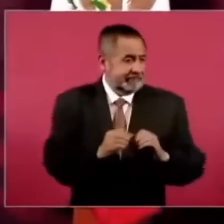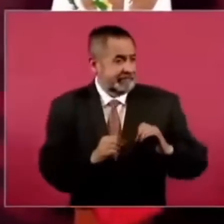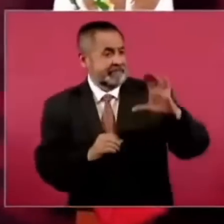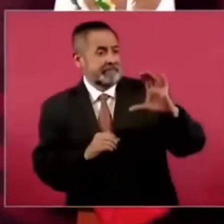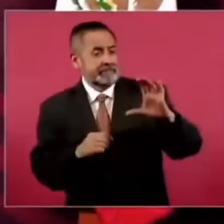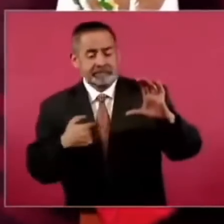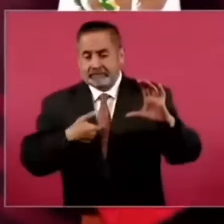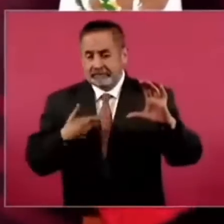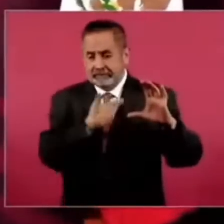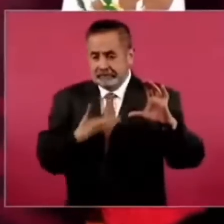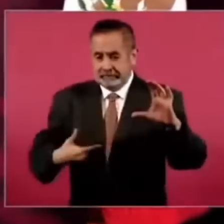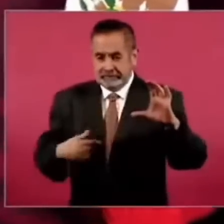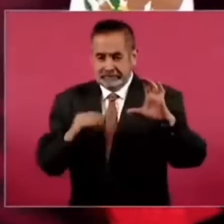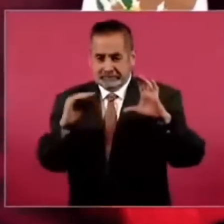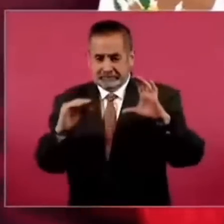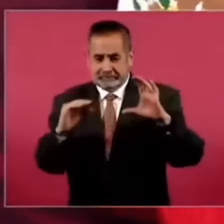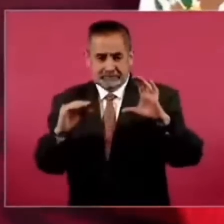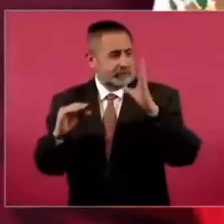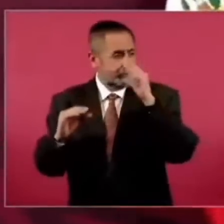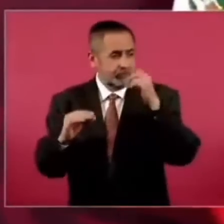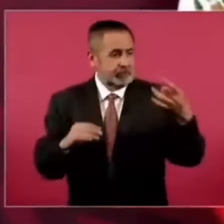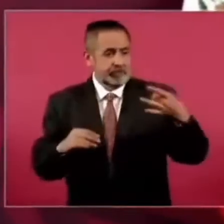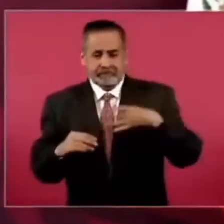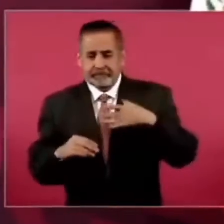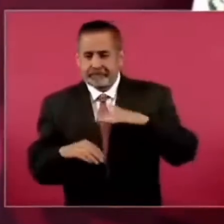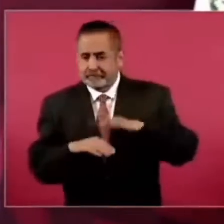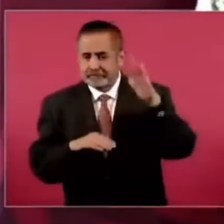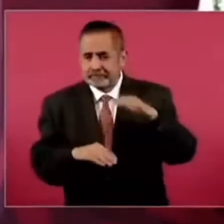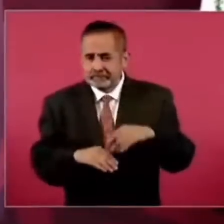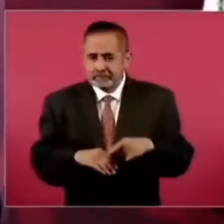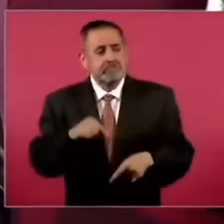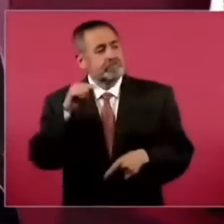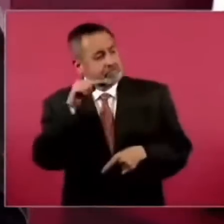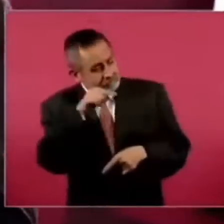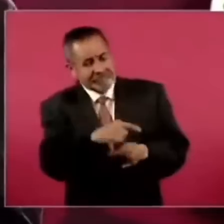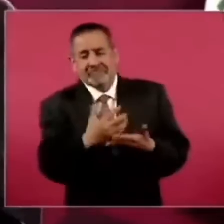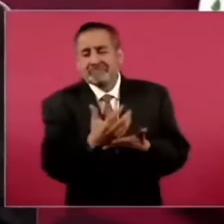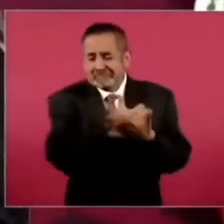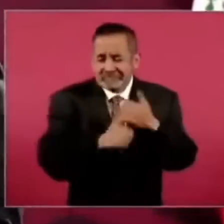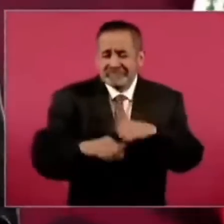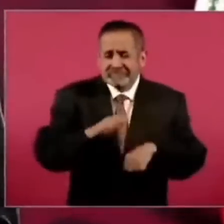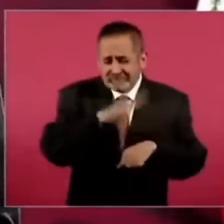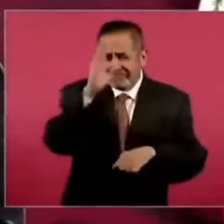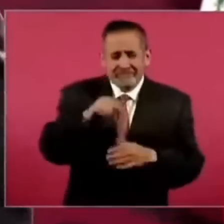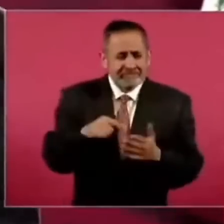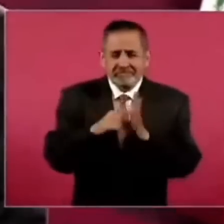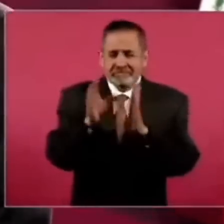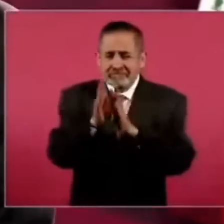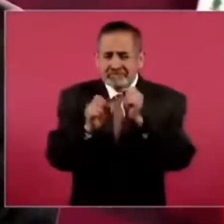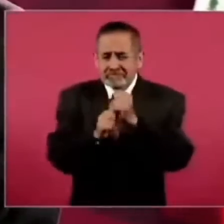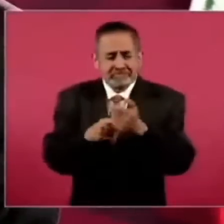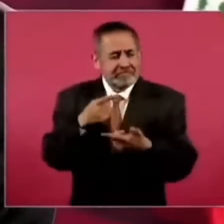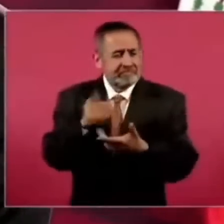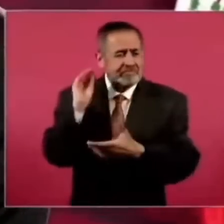presidente, ellos ganan más que el presidente, violan la